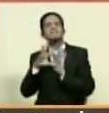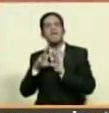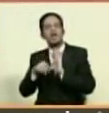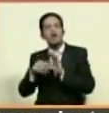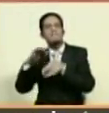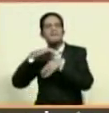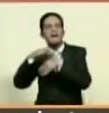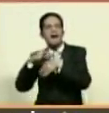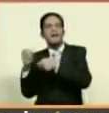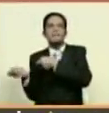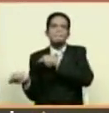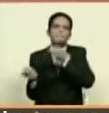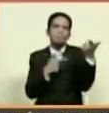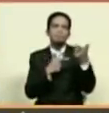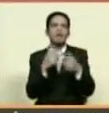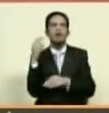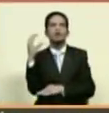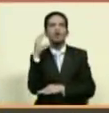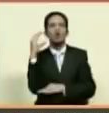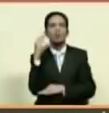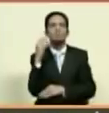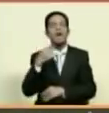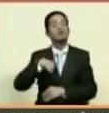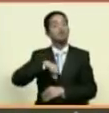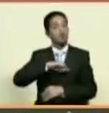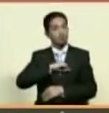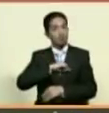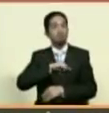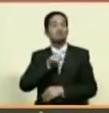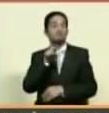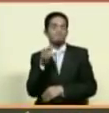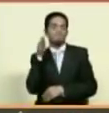hacia Colombia. Y nosotros vamos a tomar